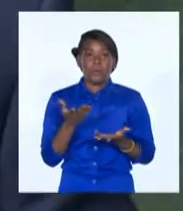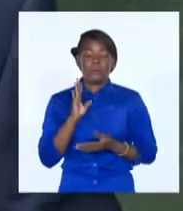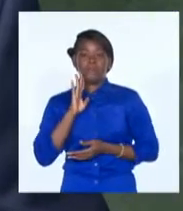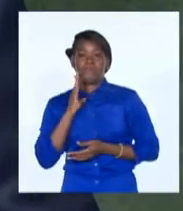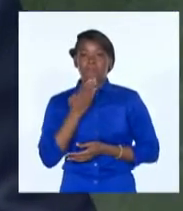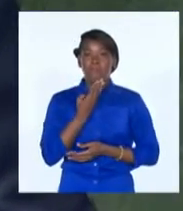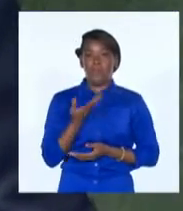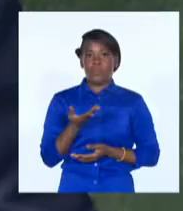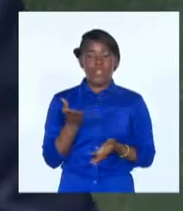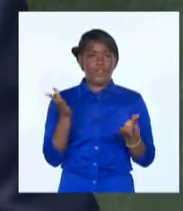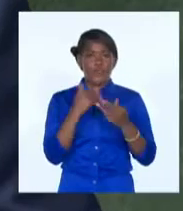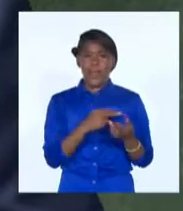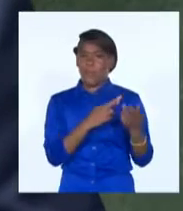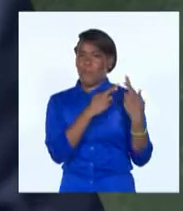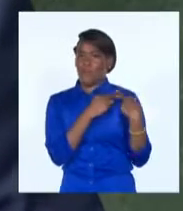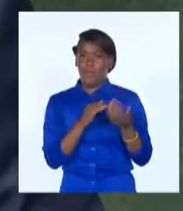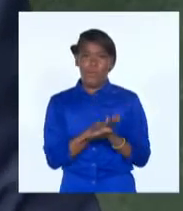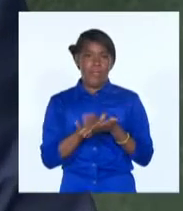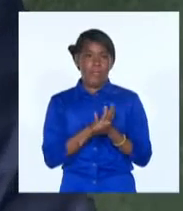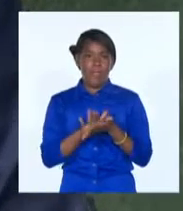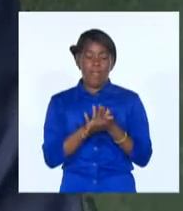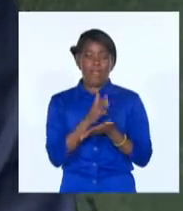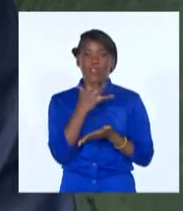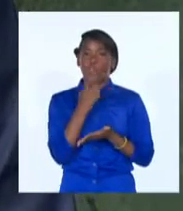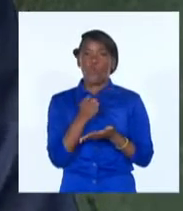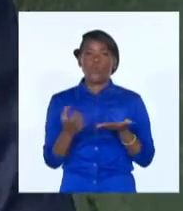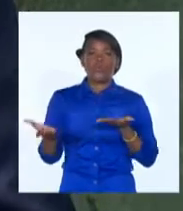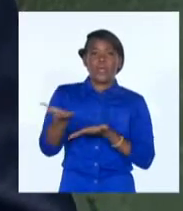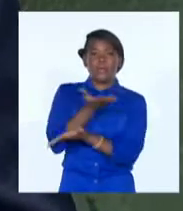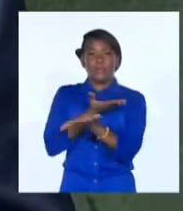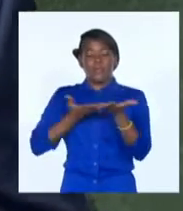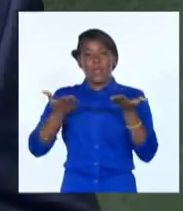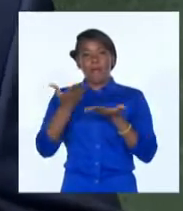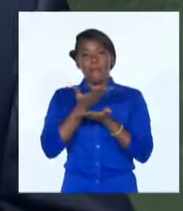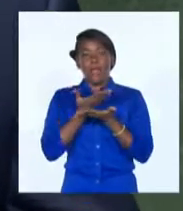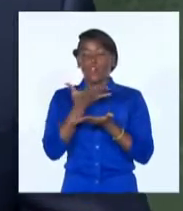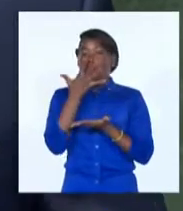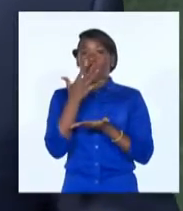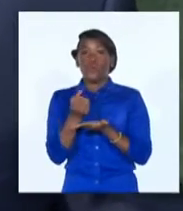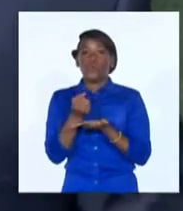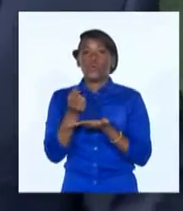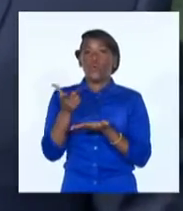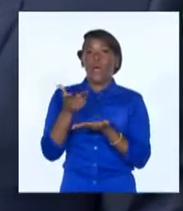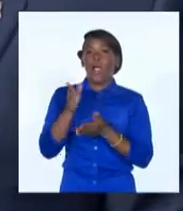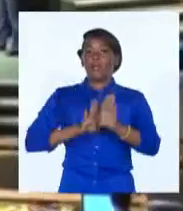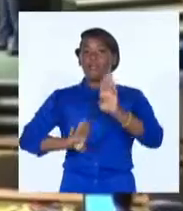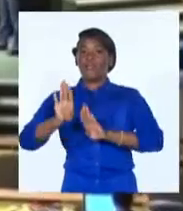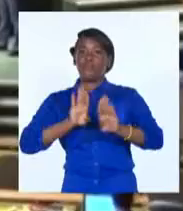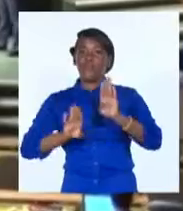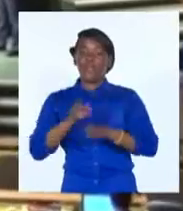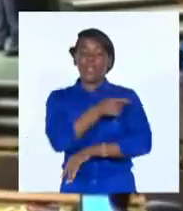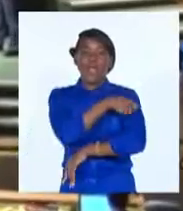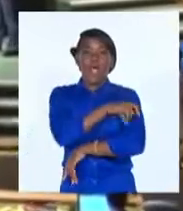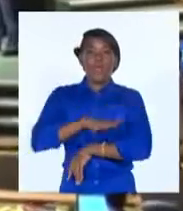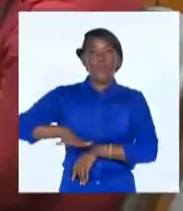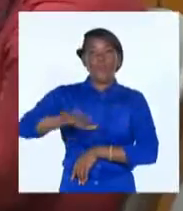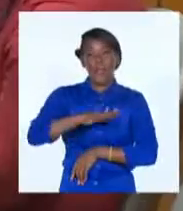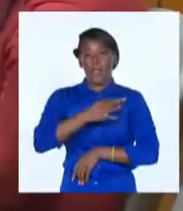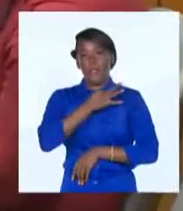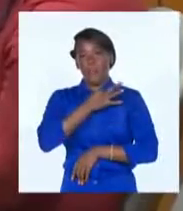histórica y recursos abundantes para resolver los problemas globales más apremiantes. En